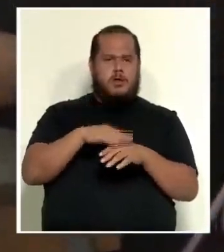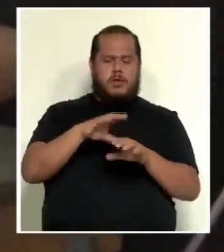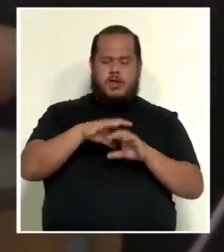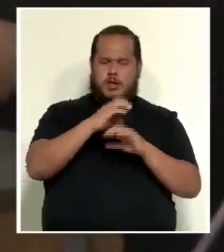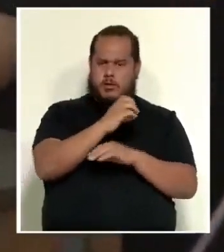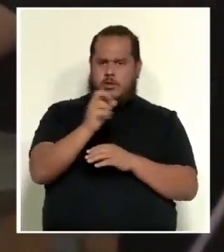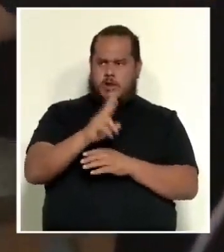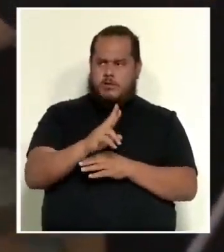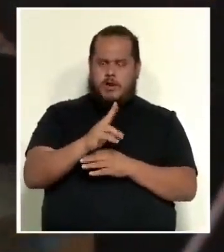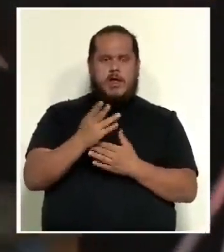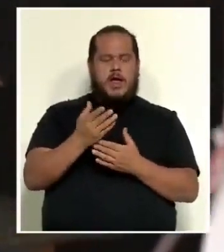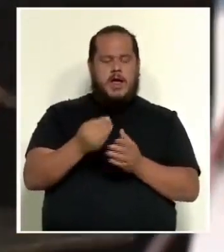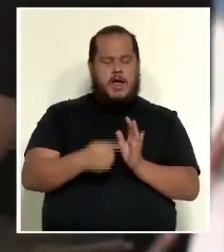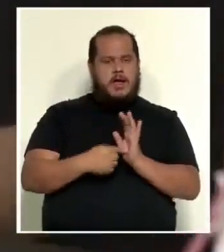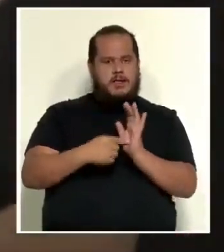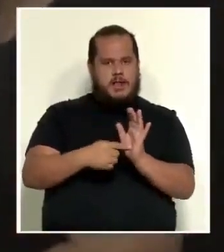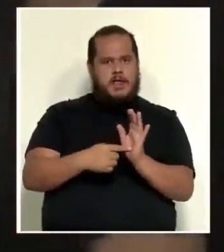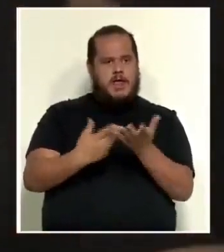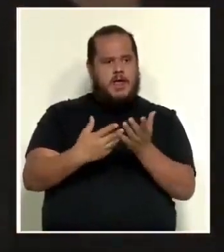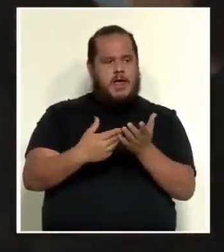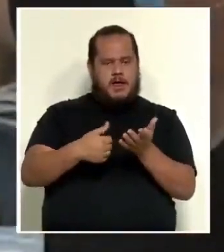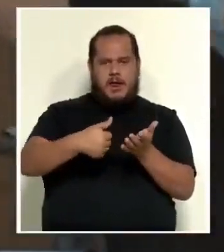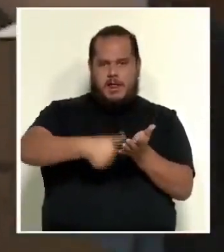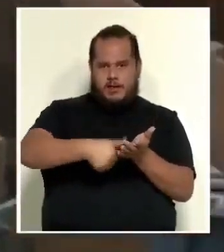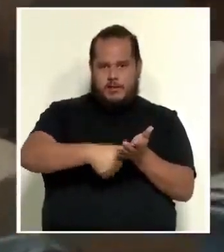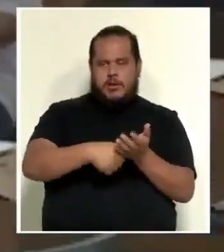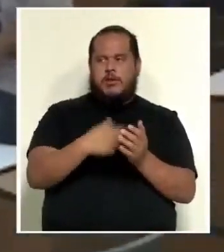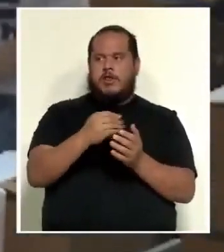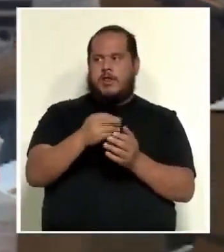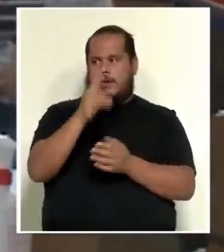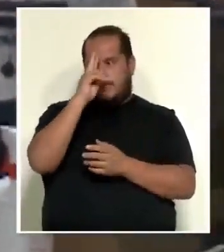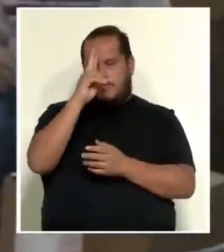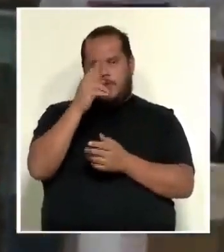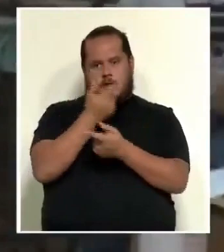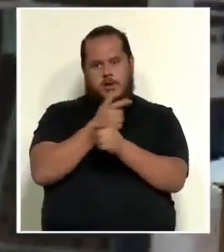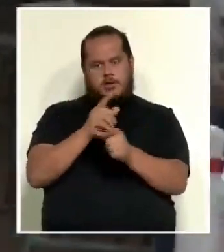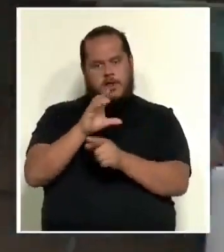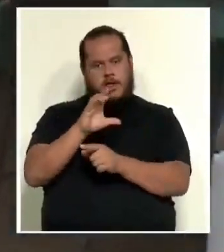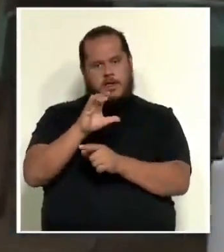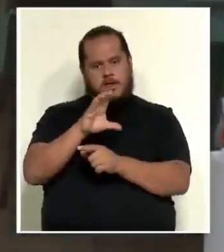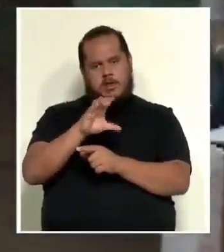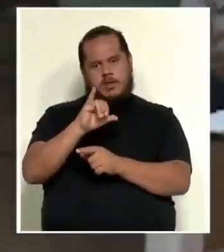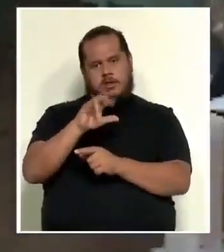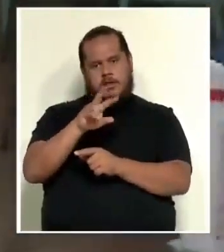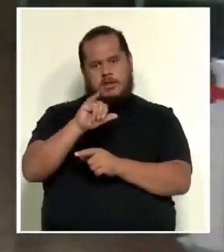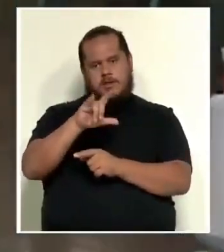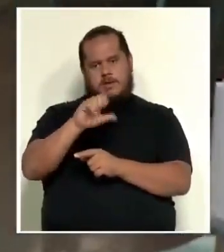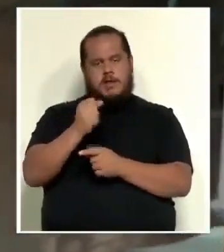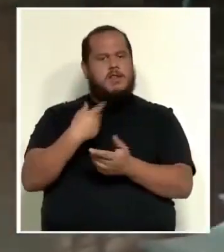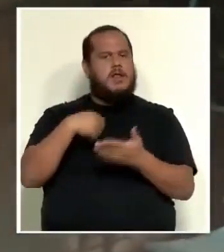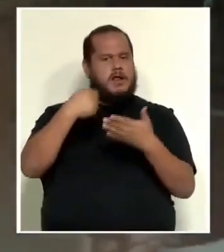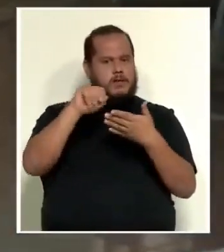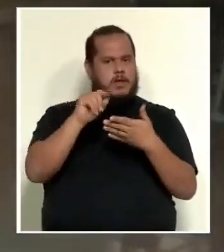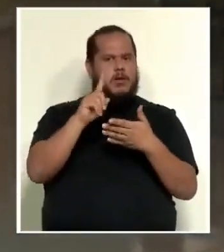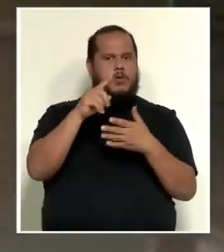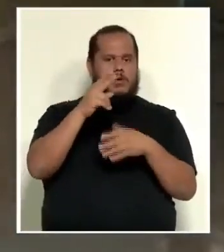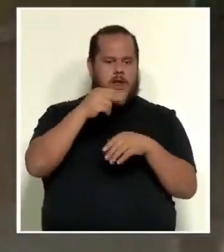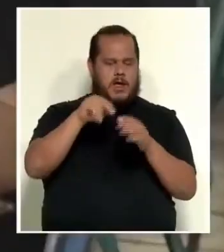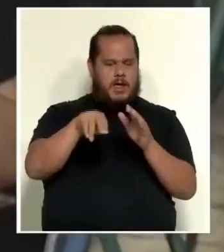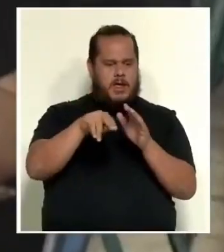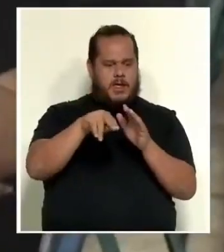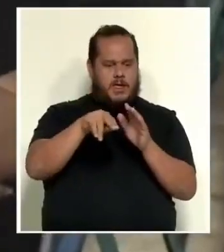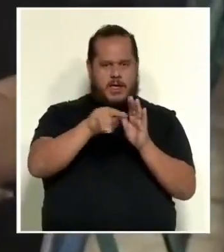del proceso electoral y el respeto a las libertades civiles, a las que califica con una nota